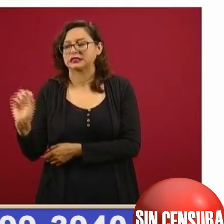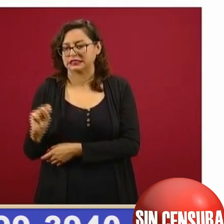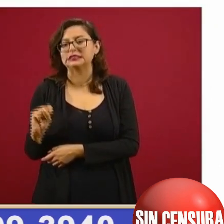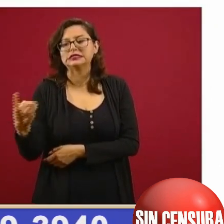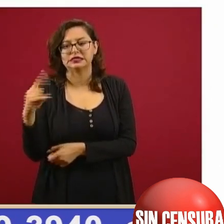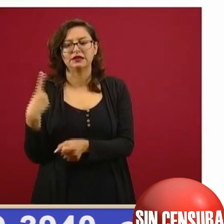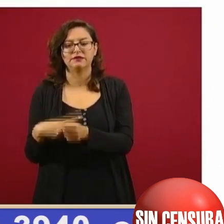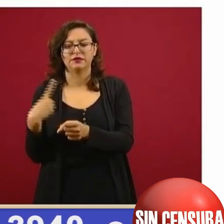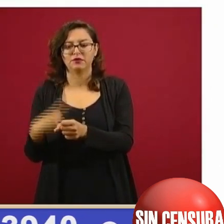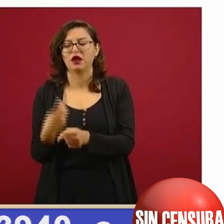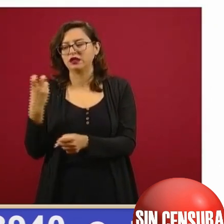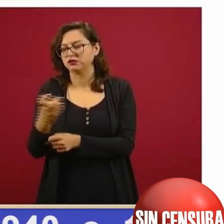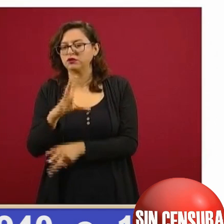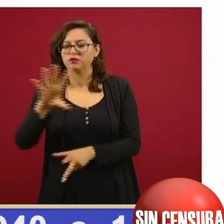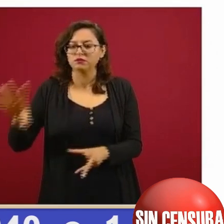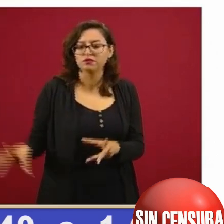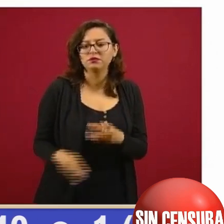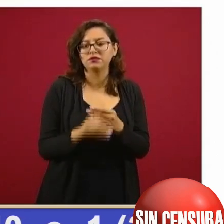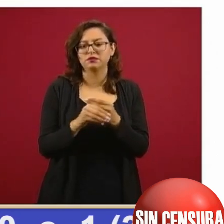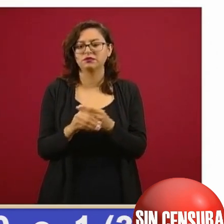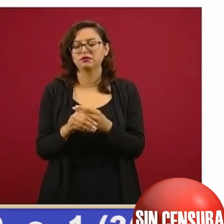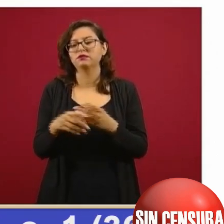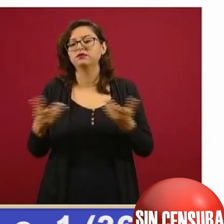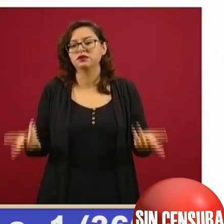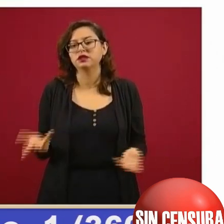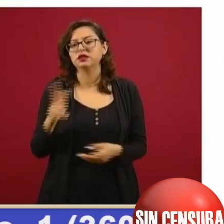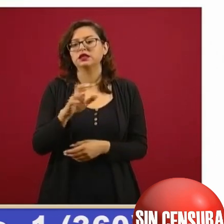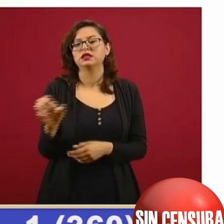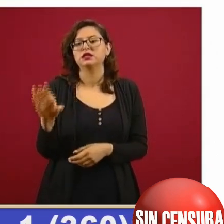estadística, lo que nos da un total de